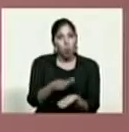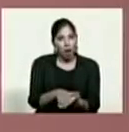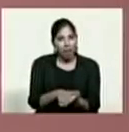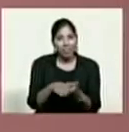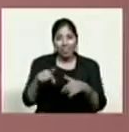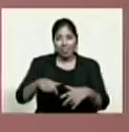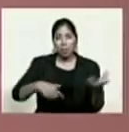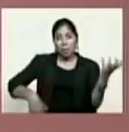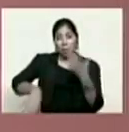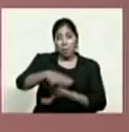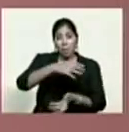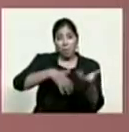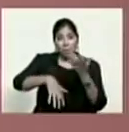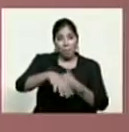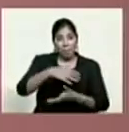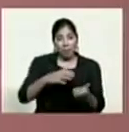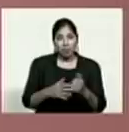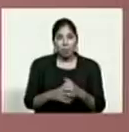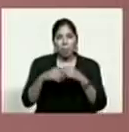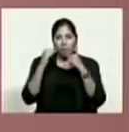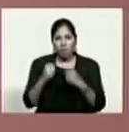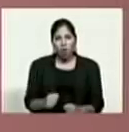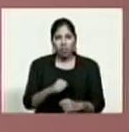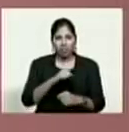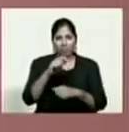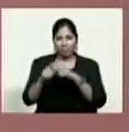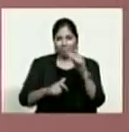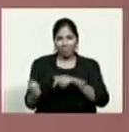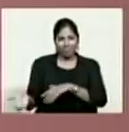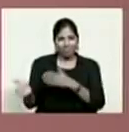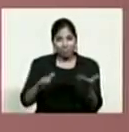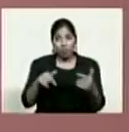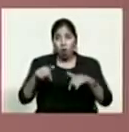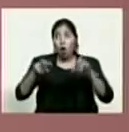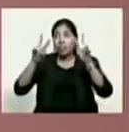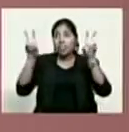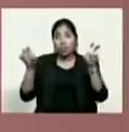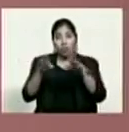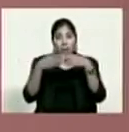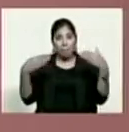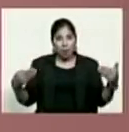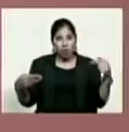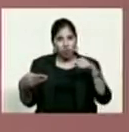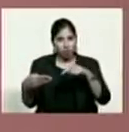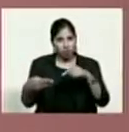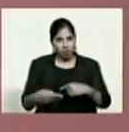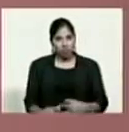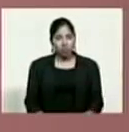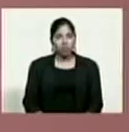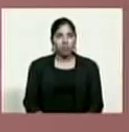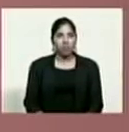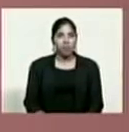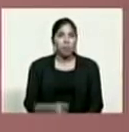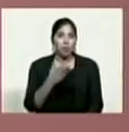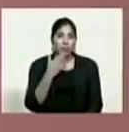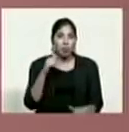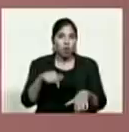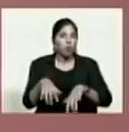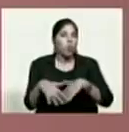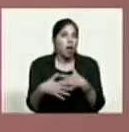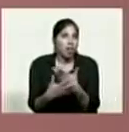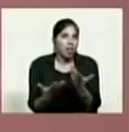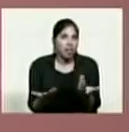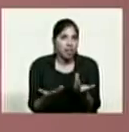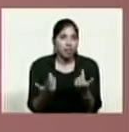Venezuela, crisis humanitaria, ayuda humanitaria. El titular hoy es